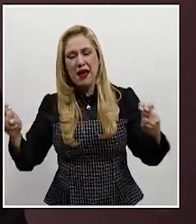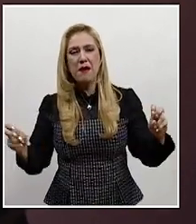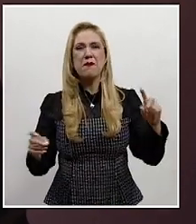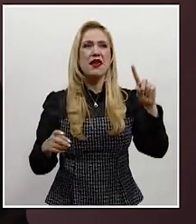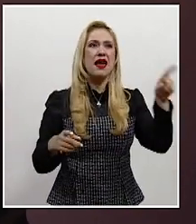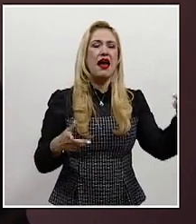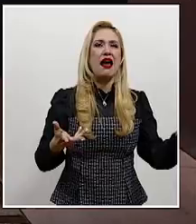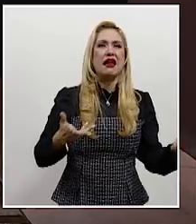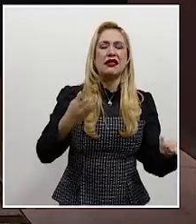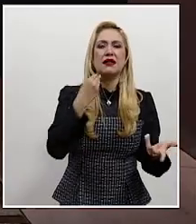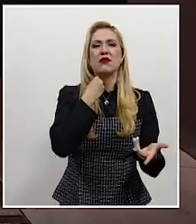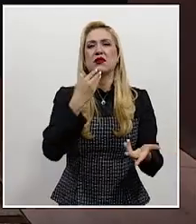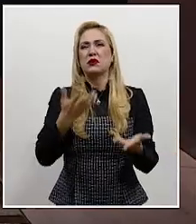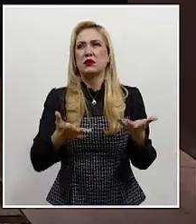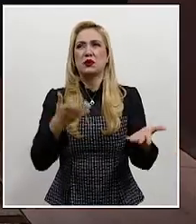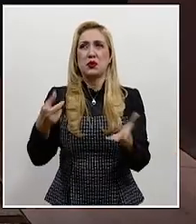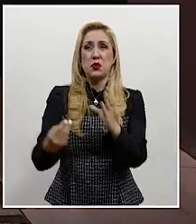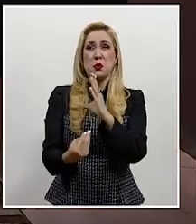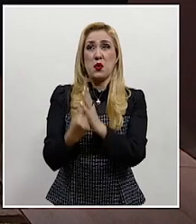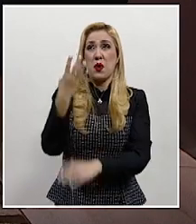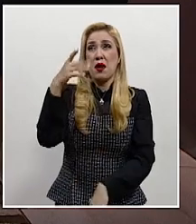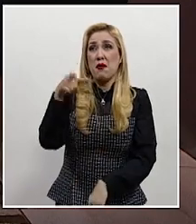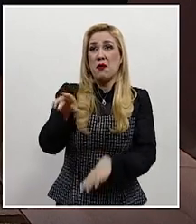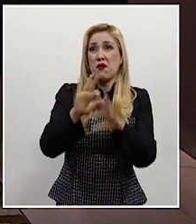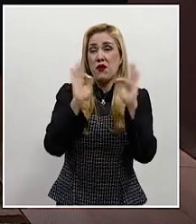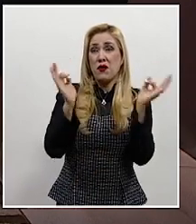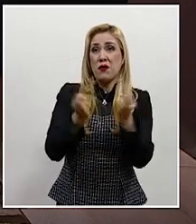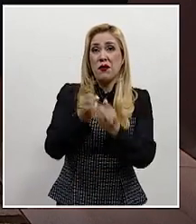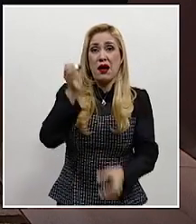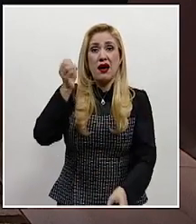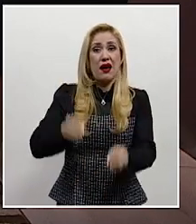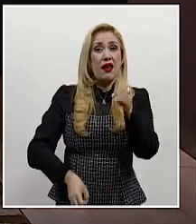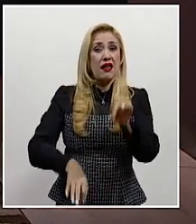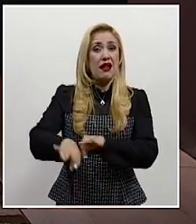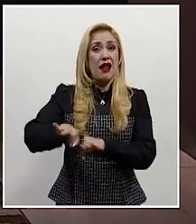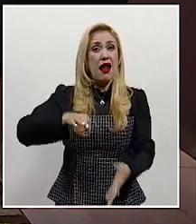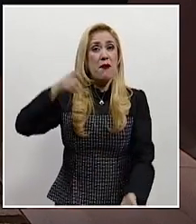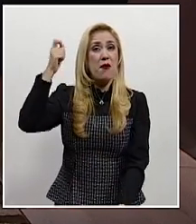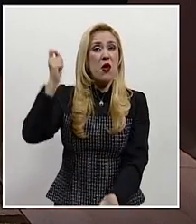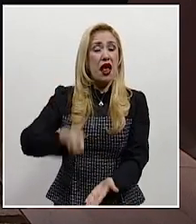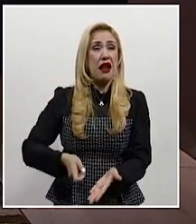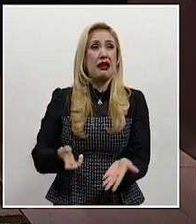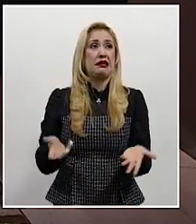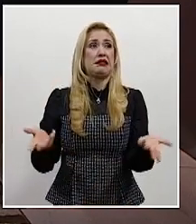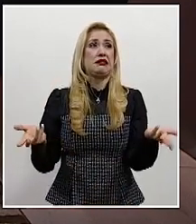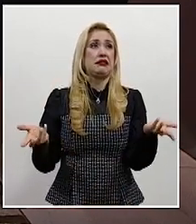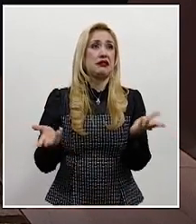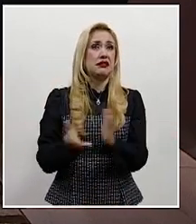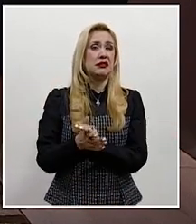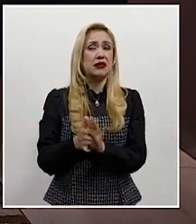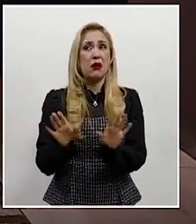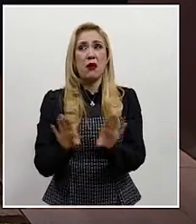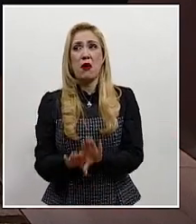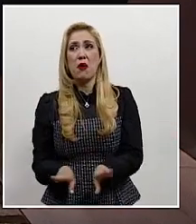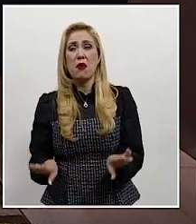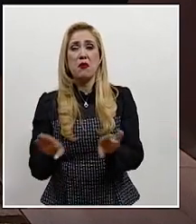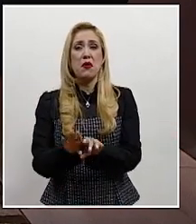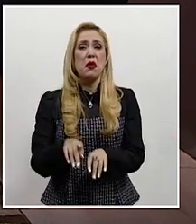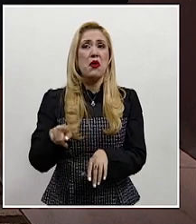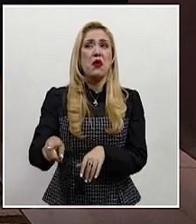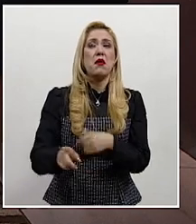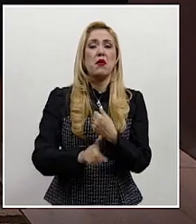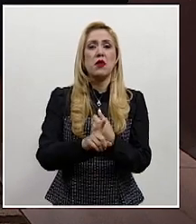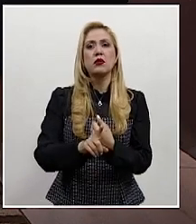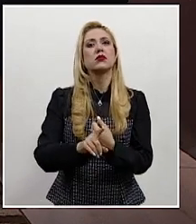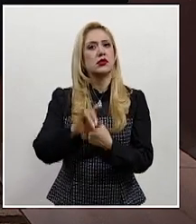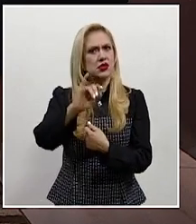vez en este nuevo modelo de justicia laboral se podrían disolver mediante la conciliación muchos